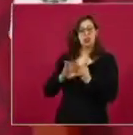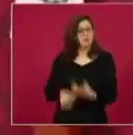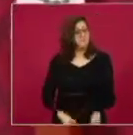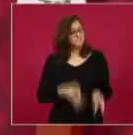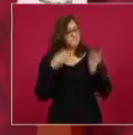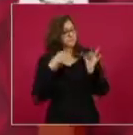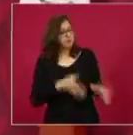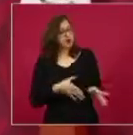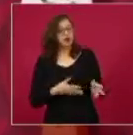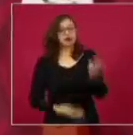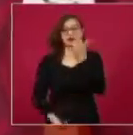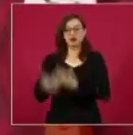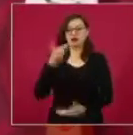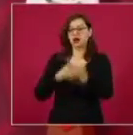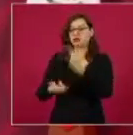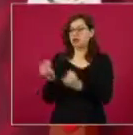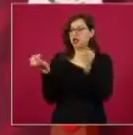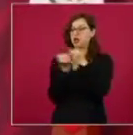regresar